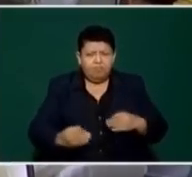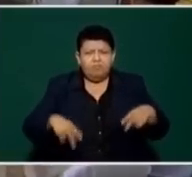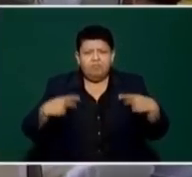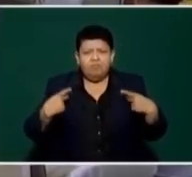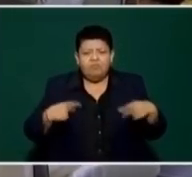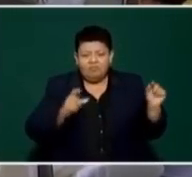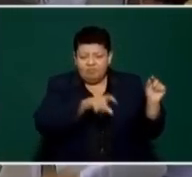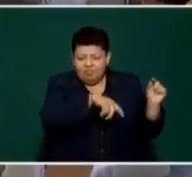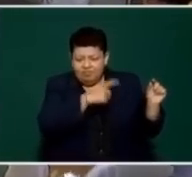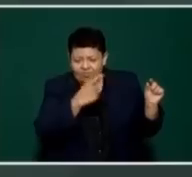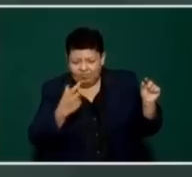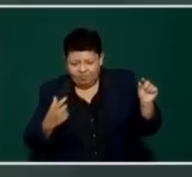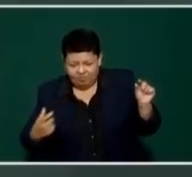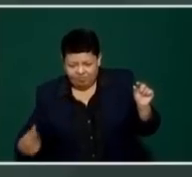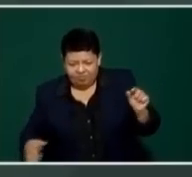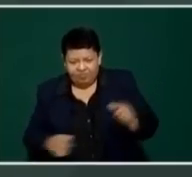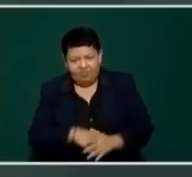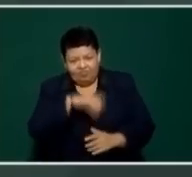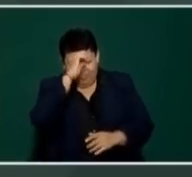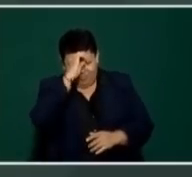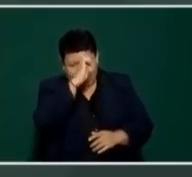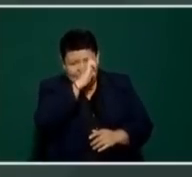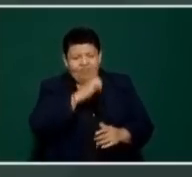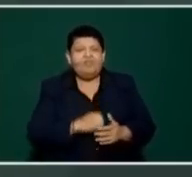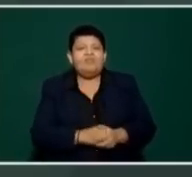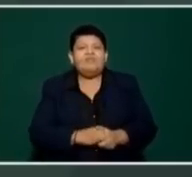y extranjeros que